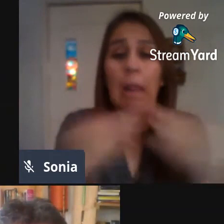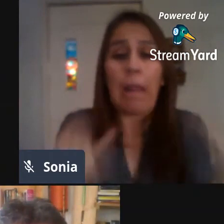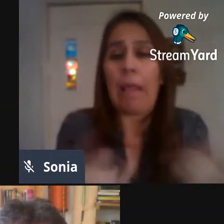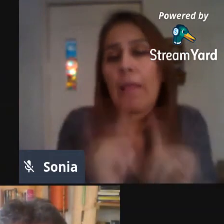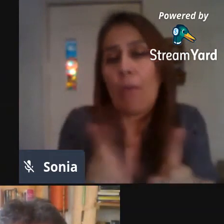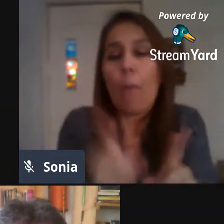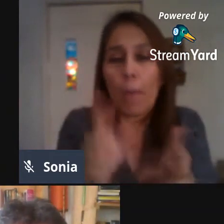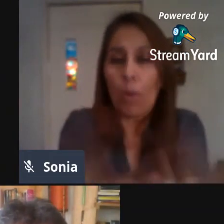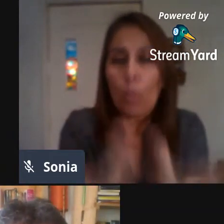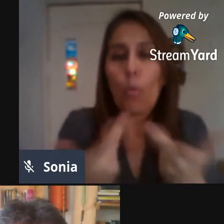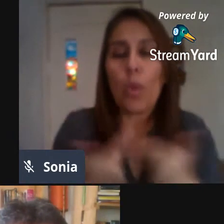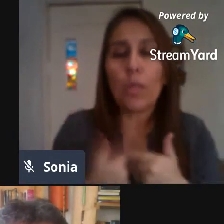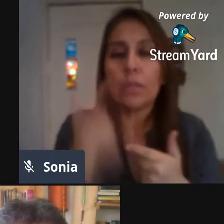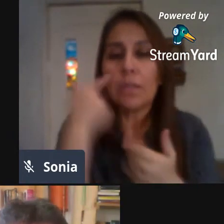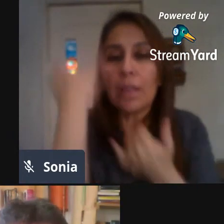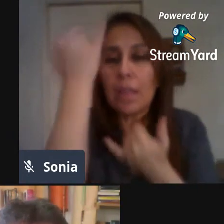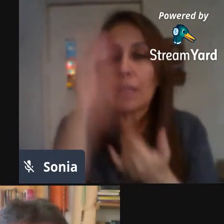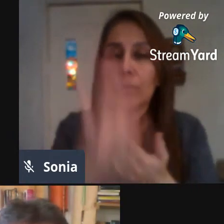lectura